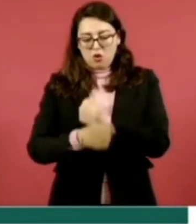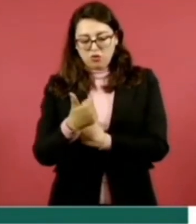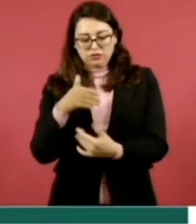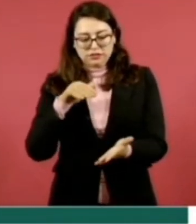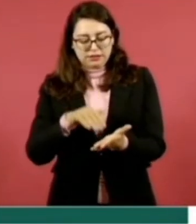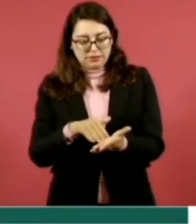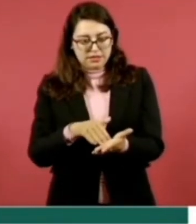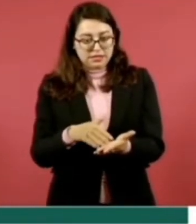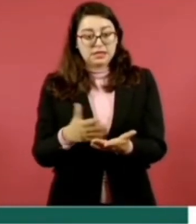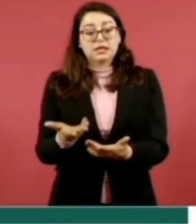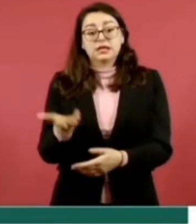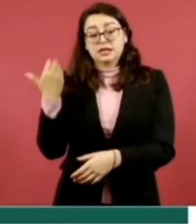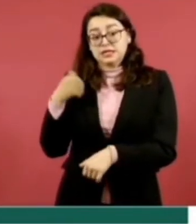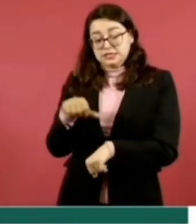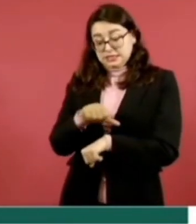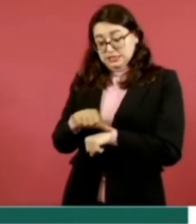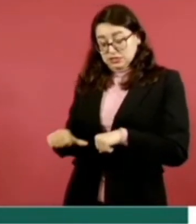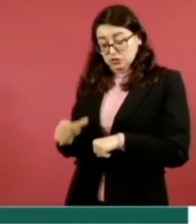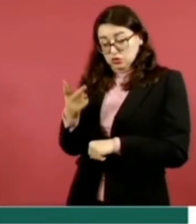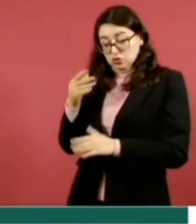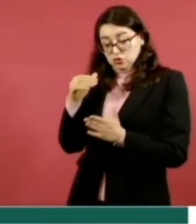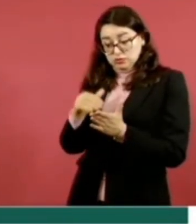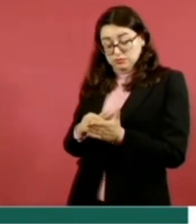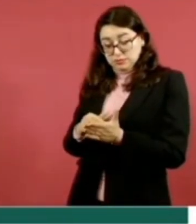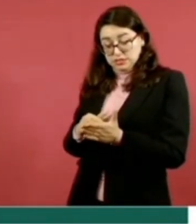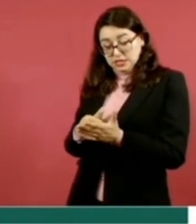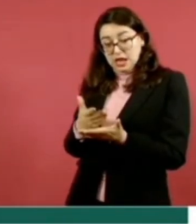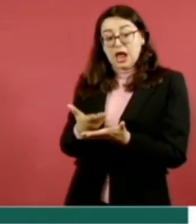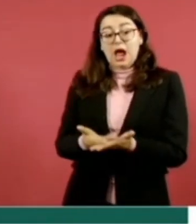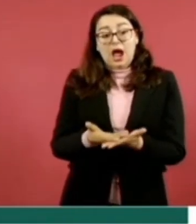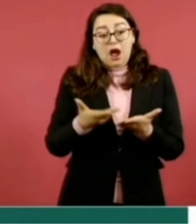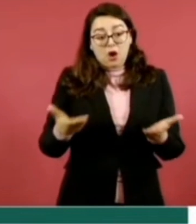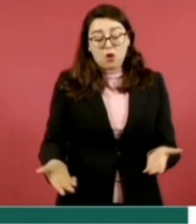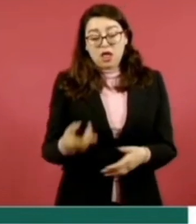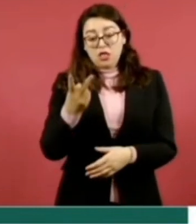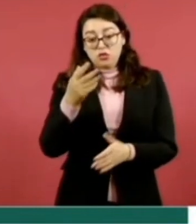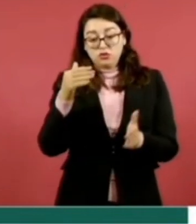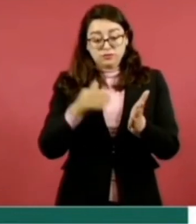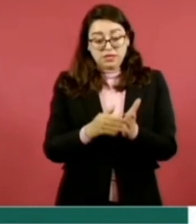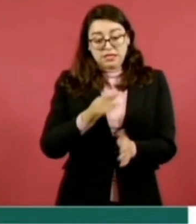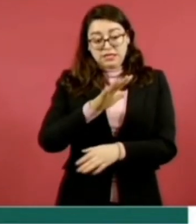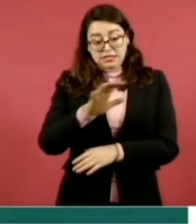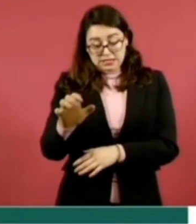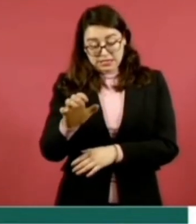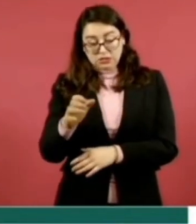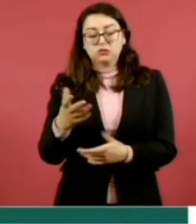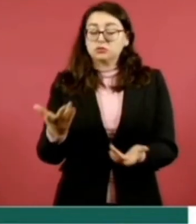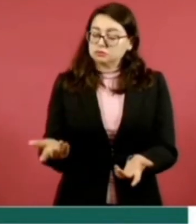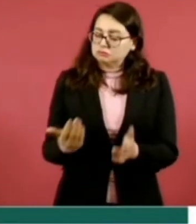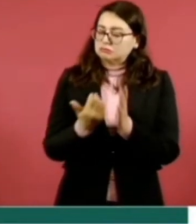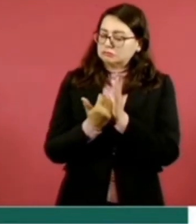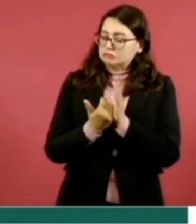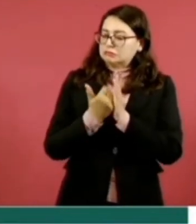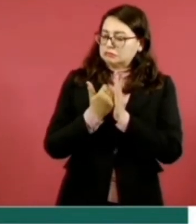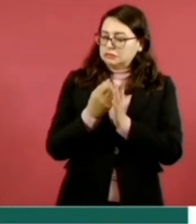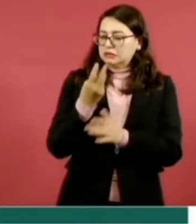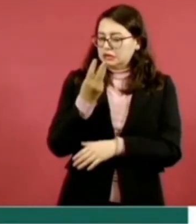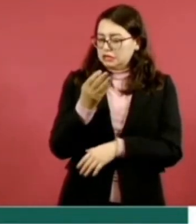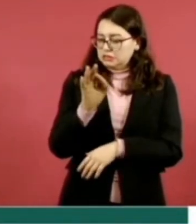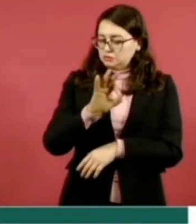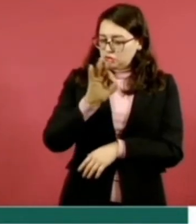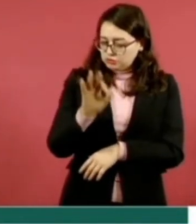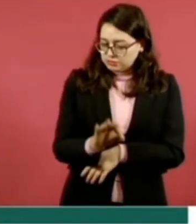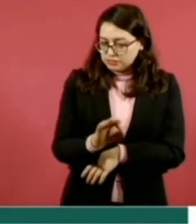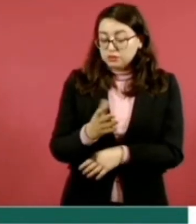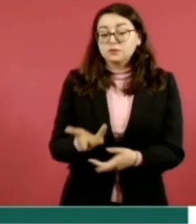las cirugías de 2,492 a 2,567, es un incremento todavía modesto del 3%, y el